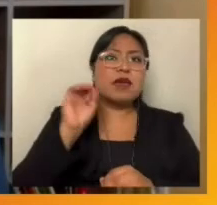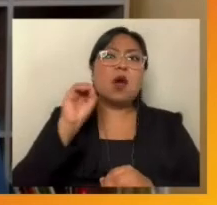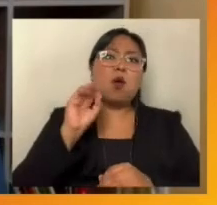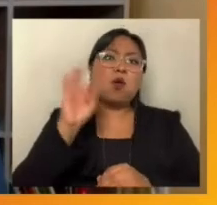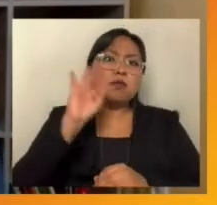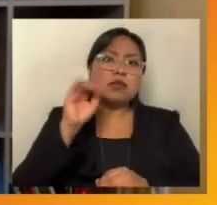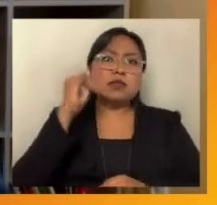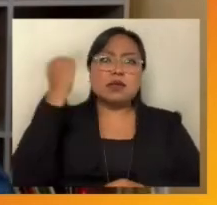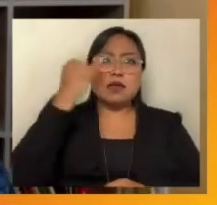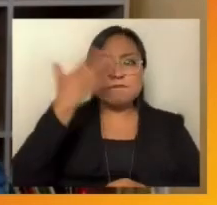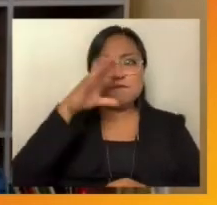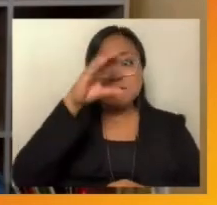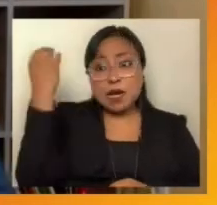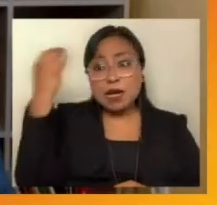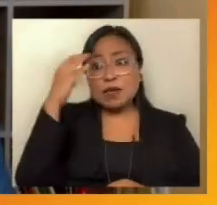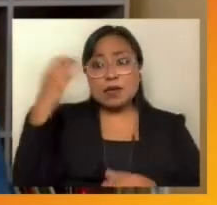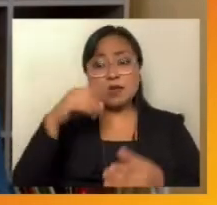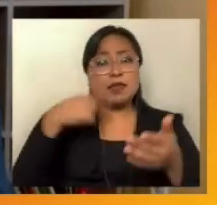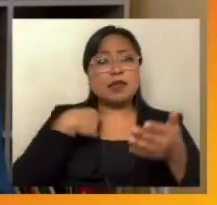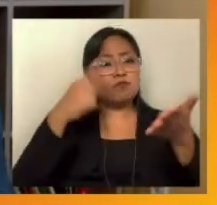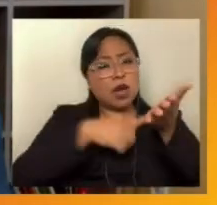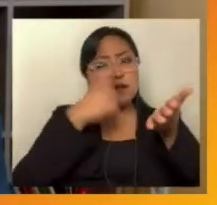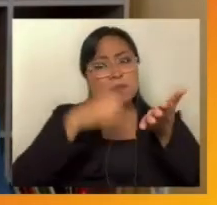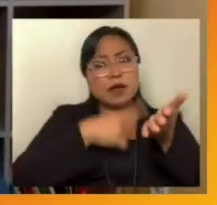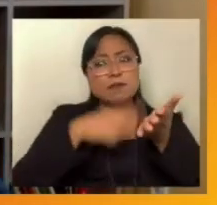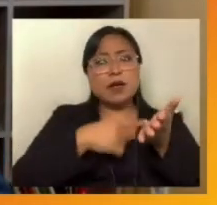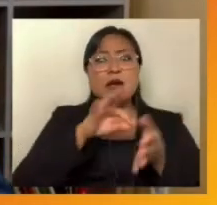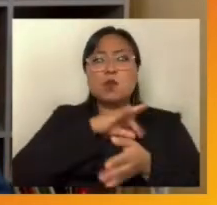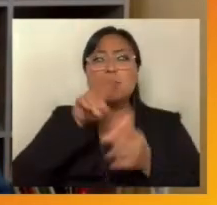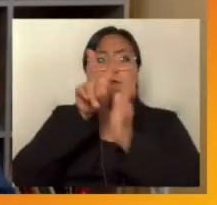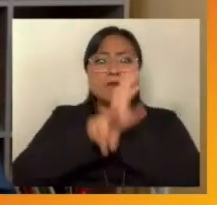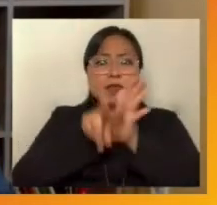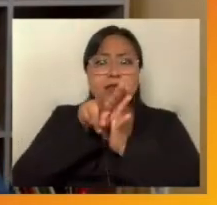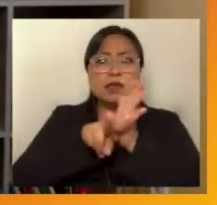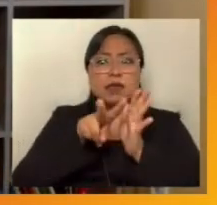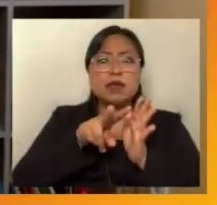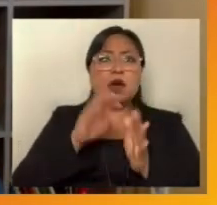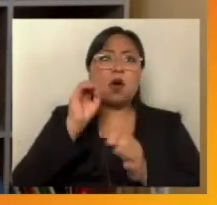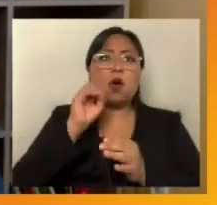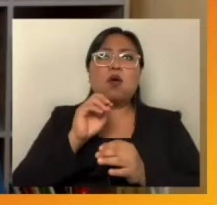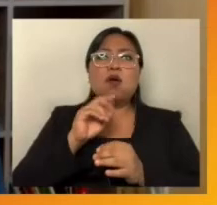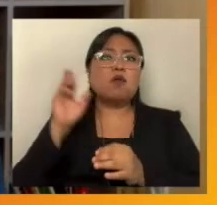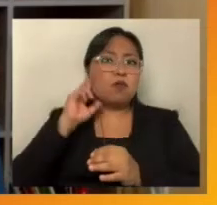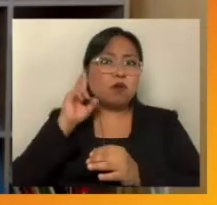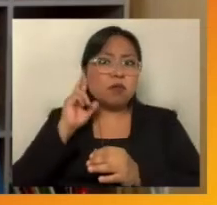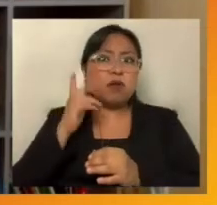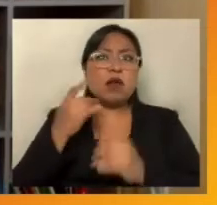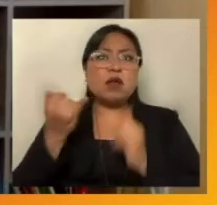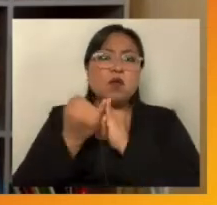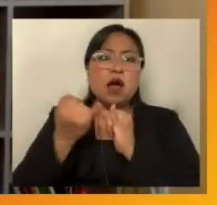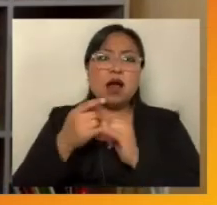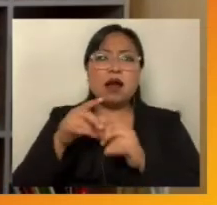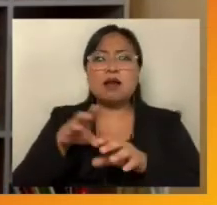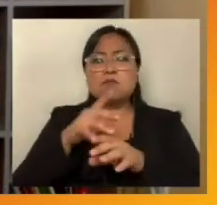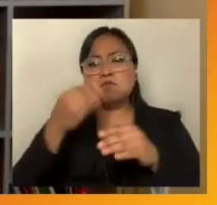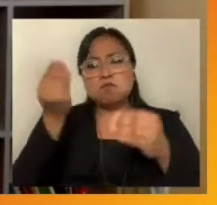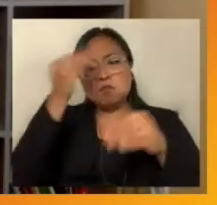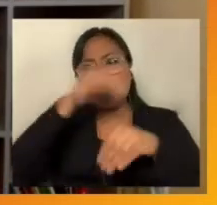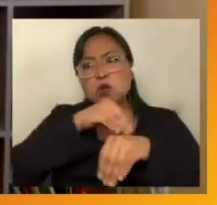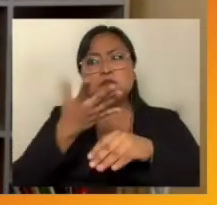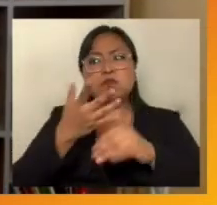publicar como un vídeo. La puedes publicar como un audio. No las publiques todas en la misma semana. Haz el